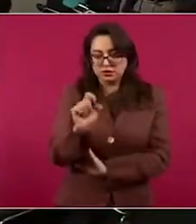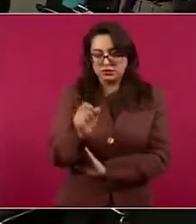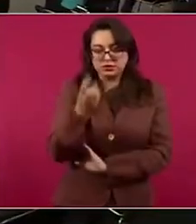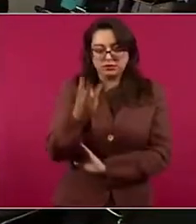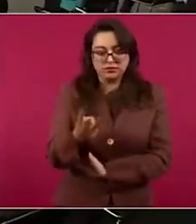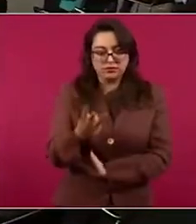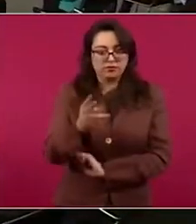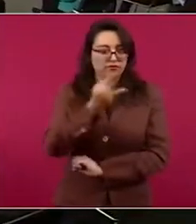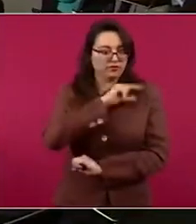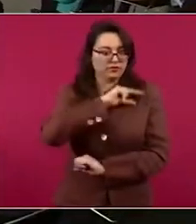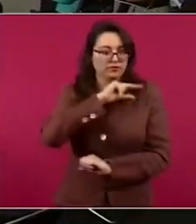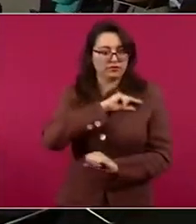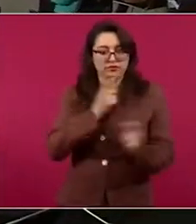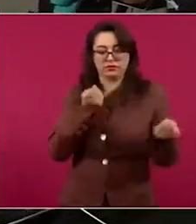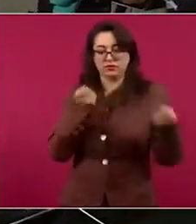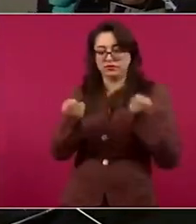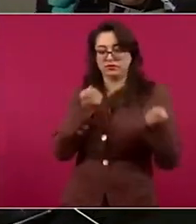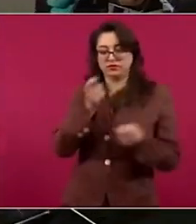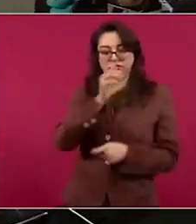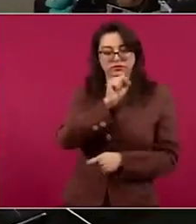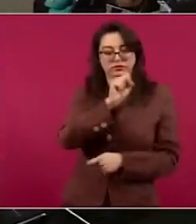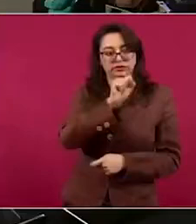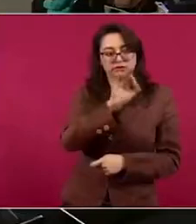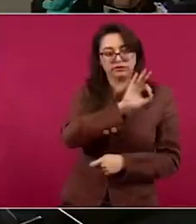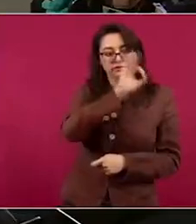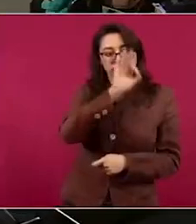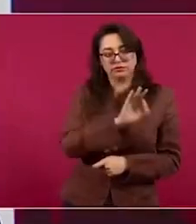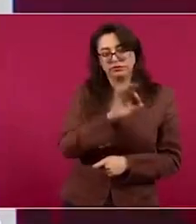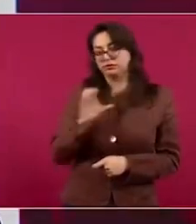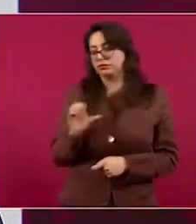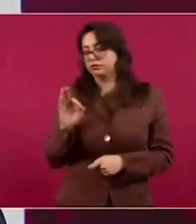Entonces, con la operación que llevamos a cabo,